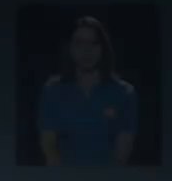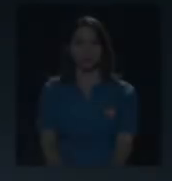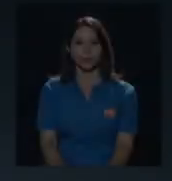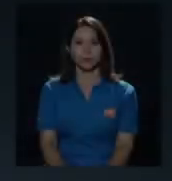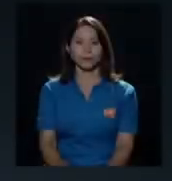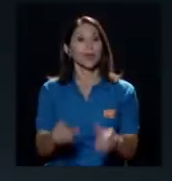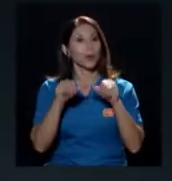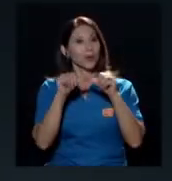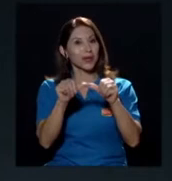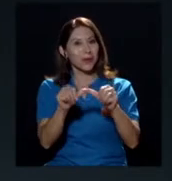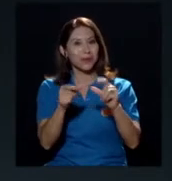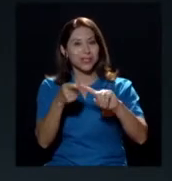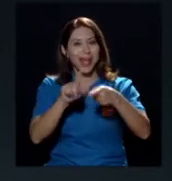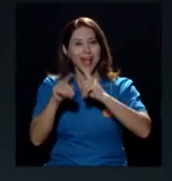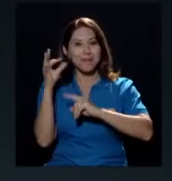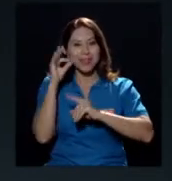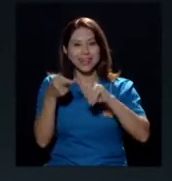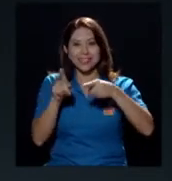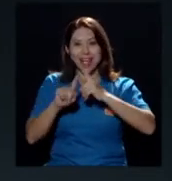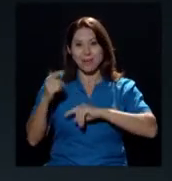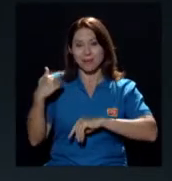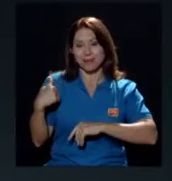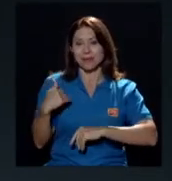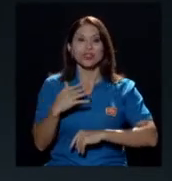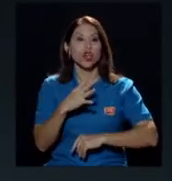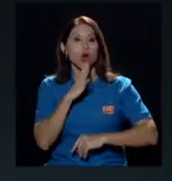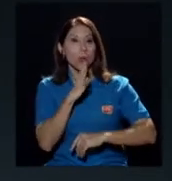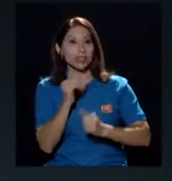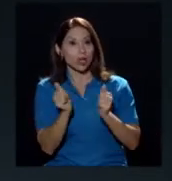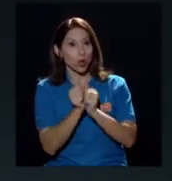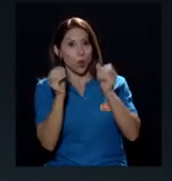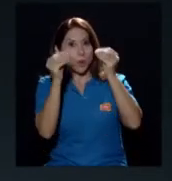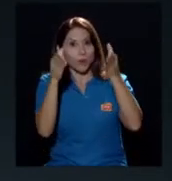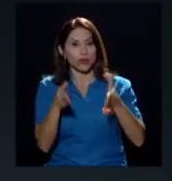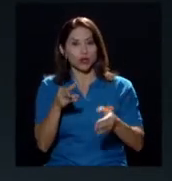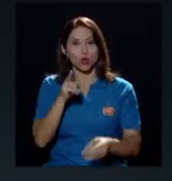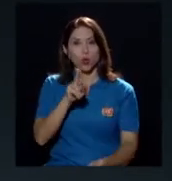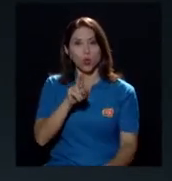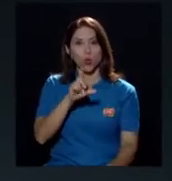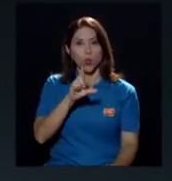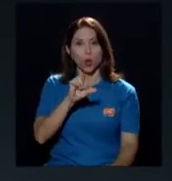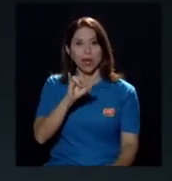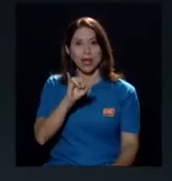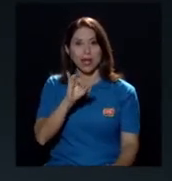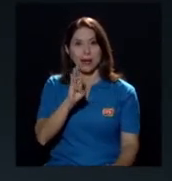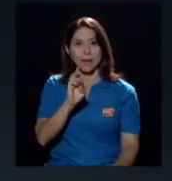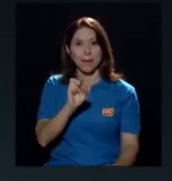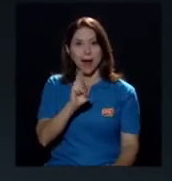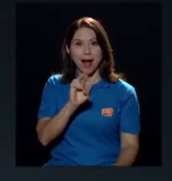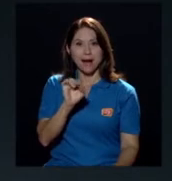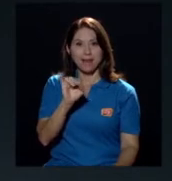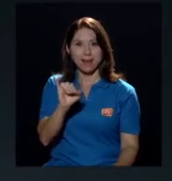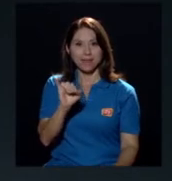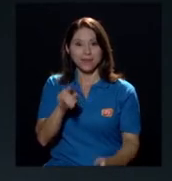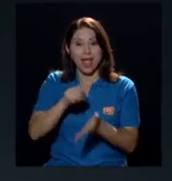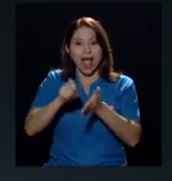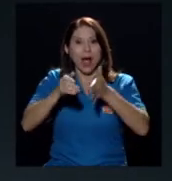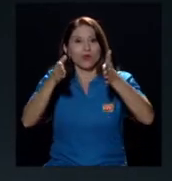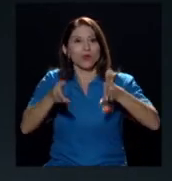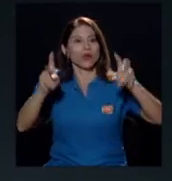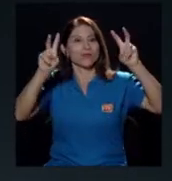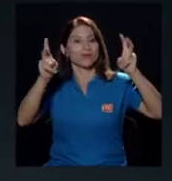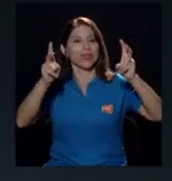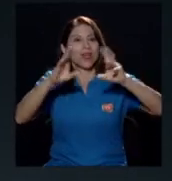continuamos amigas amigos conversando el profesor obligó a re el autor de costa rica- global